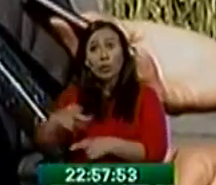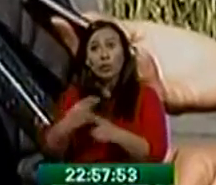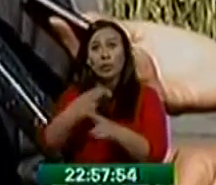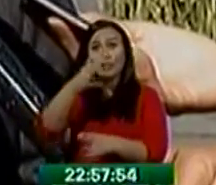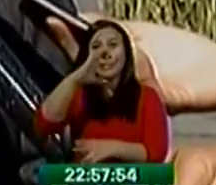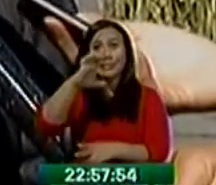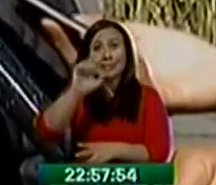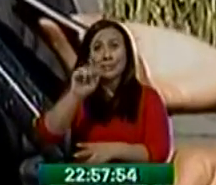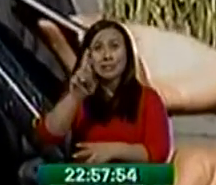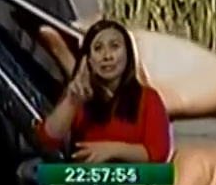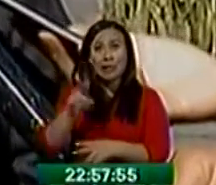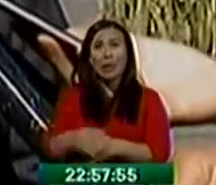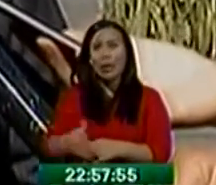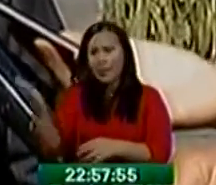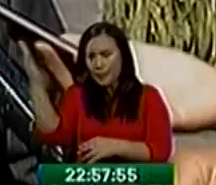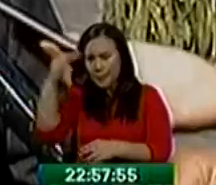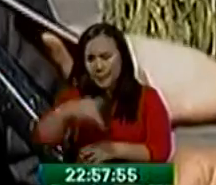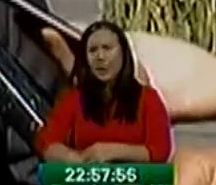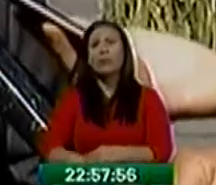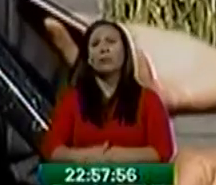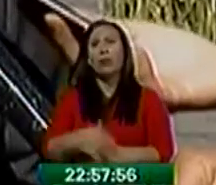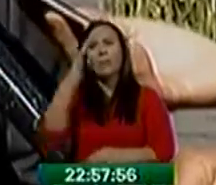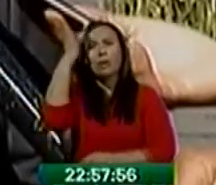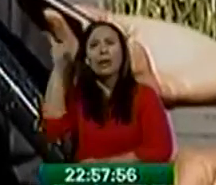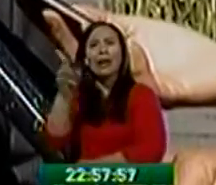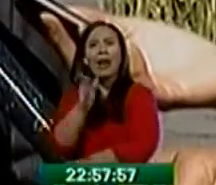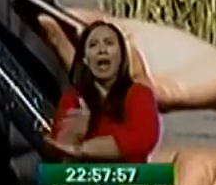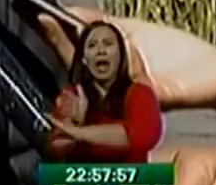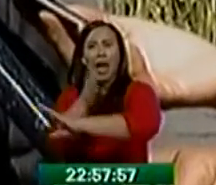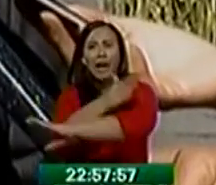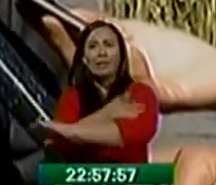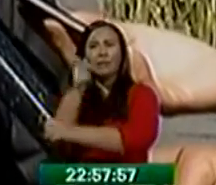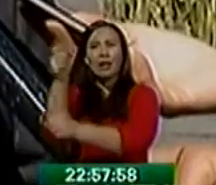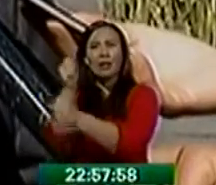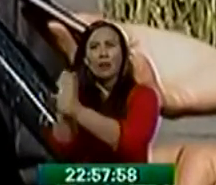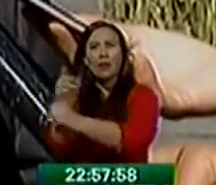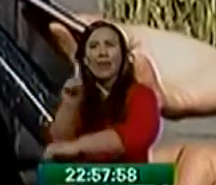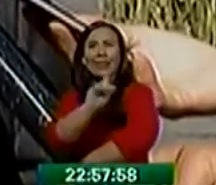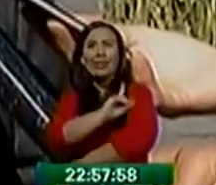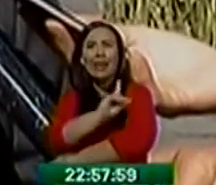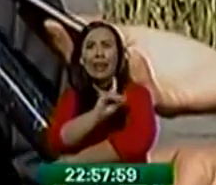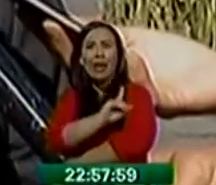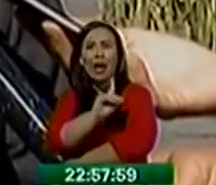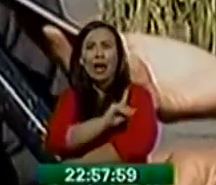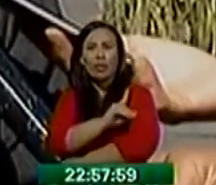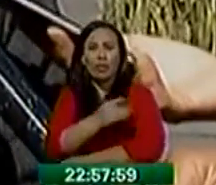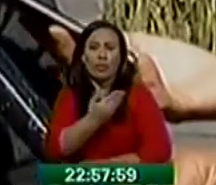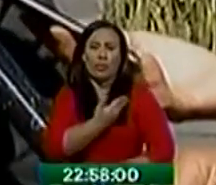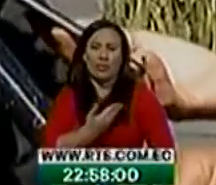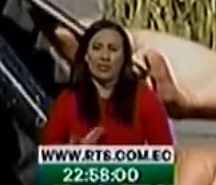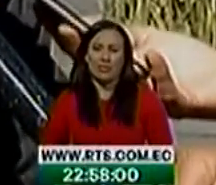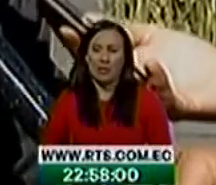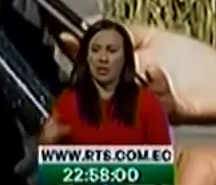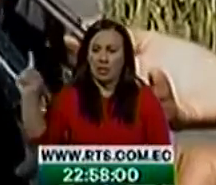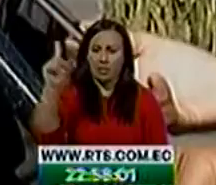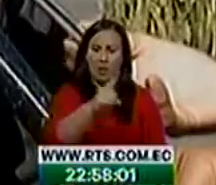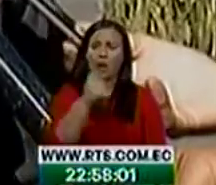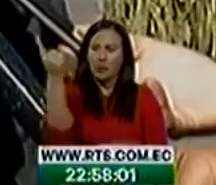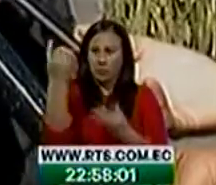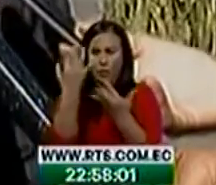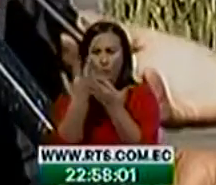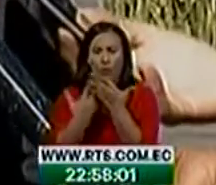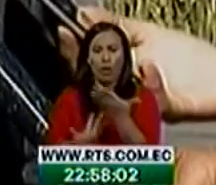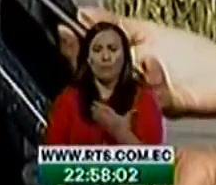de la presidencia. Delegado. Y siendo delegado de la presidencia, tiene que haber pasado un informe en la